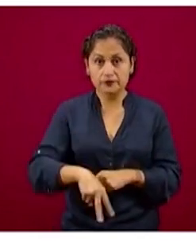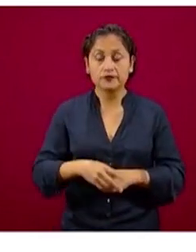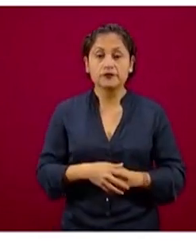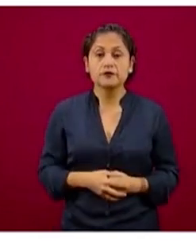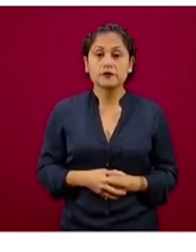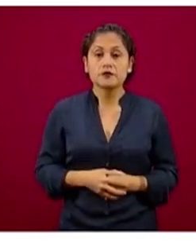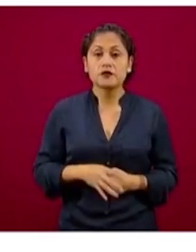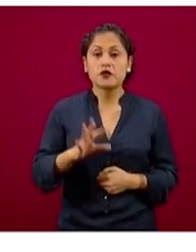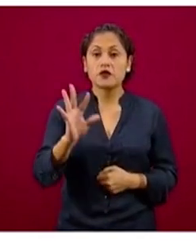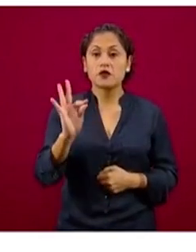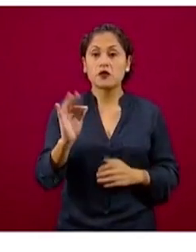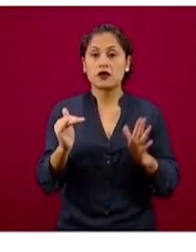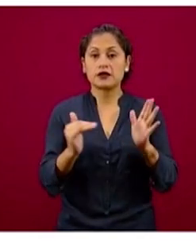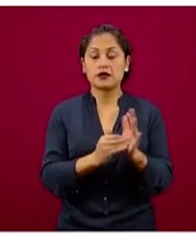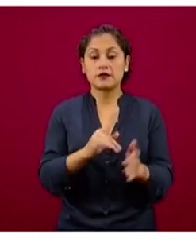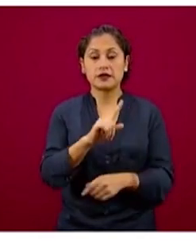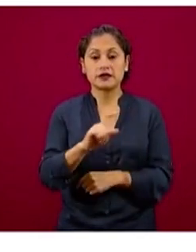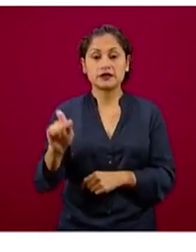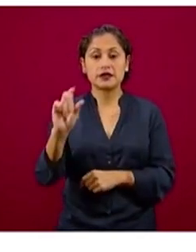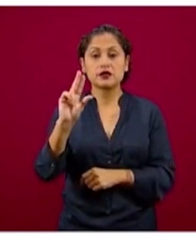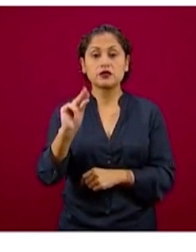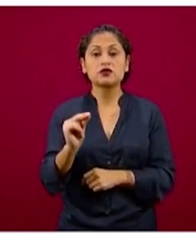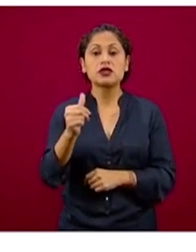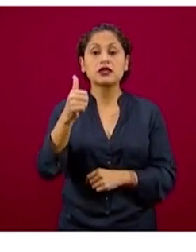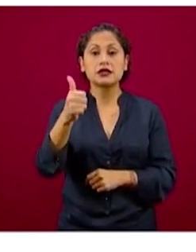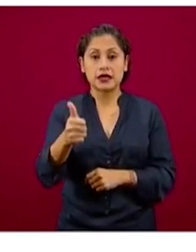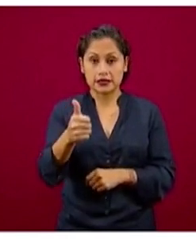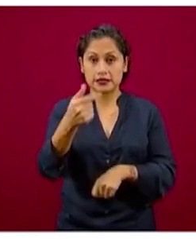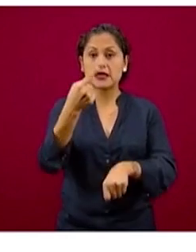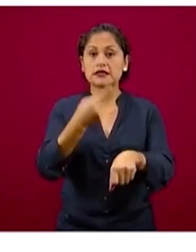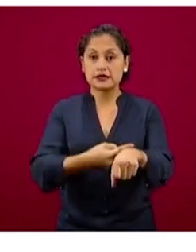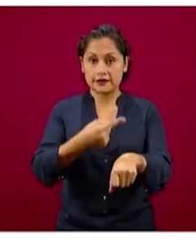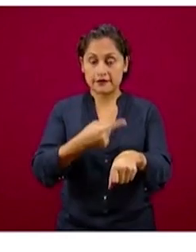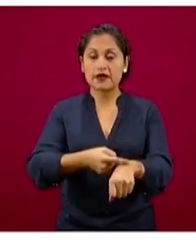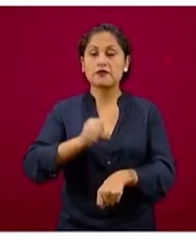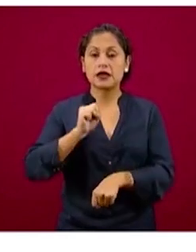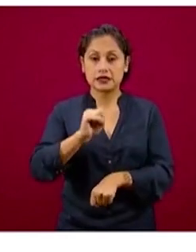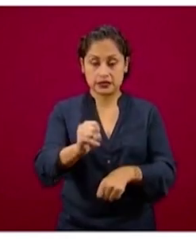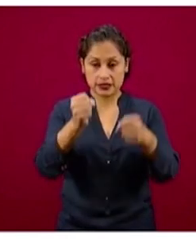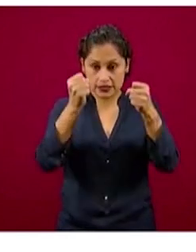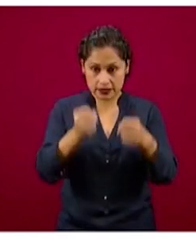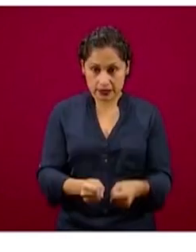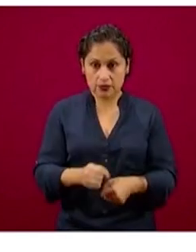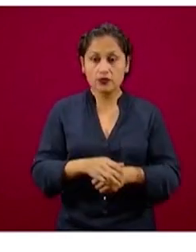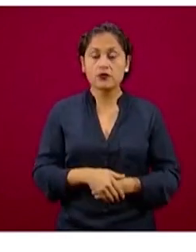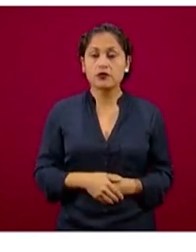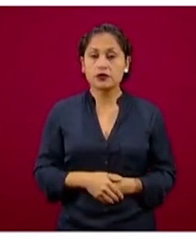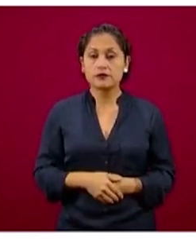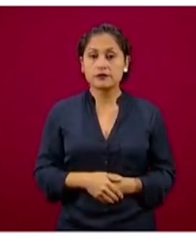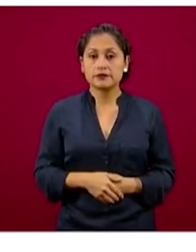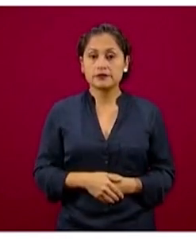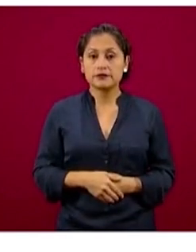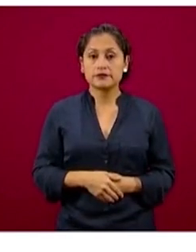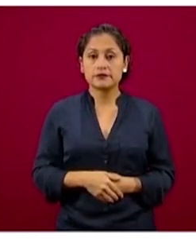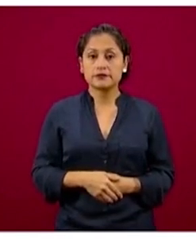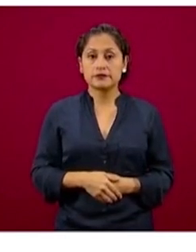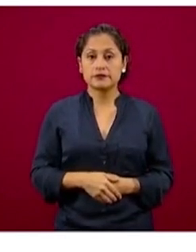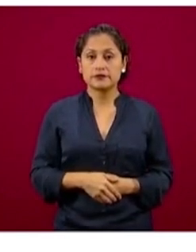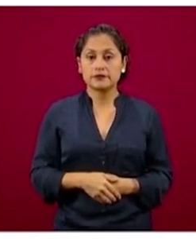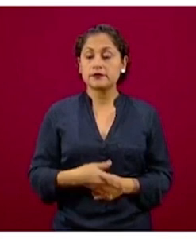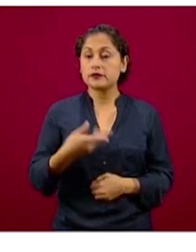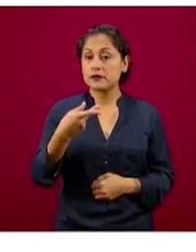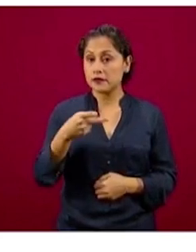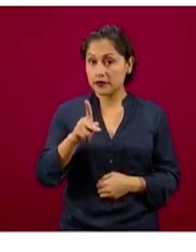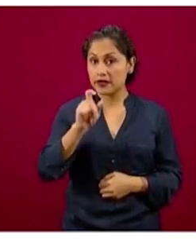40.000 186 son los casos confirmados pero al igual que lo referíamos en la diapositiva anterior